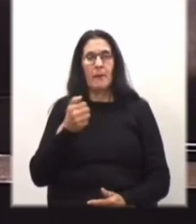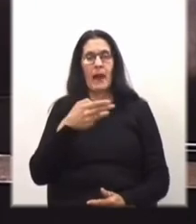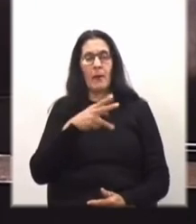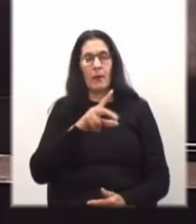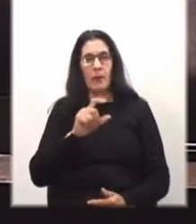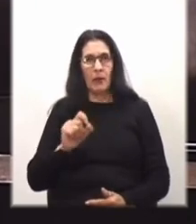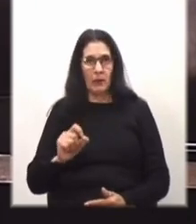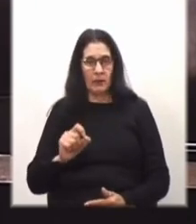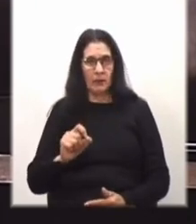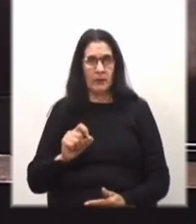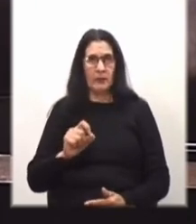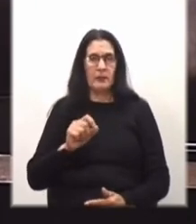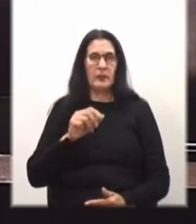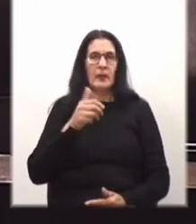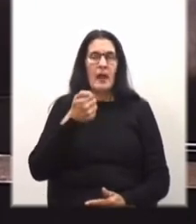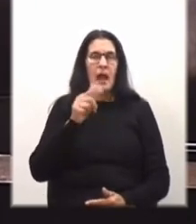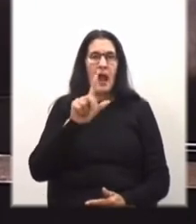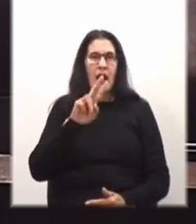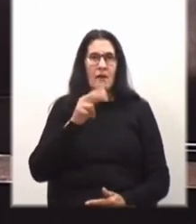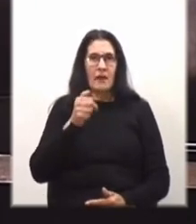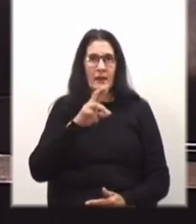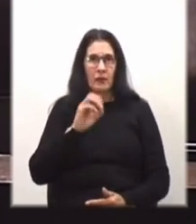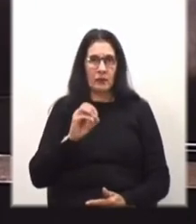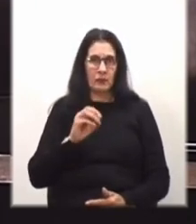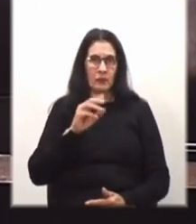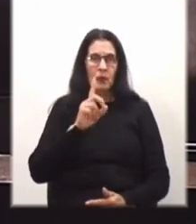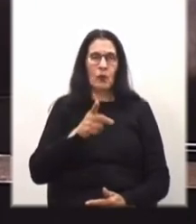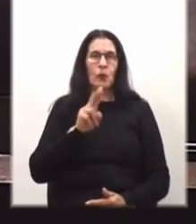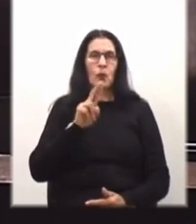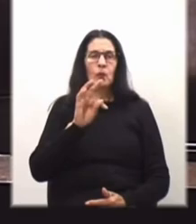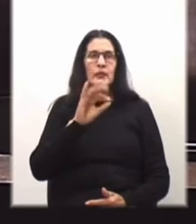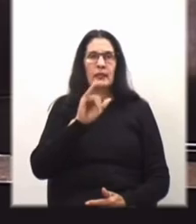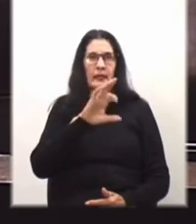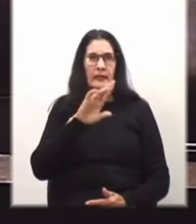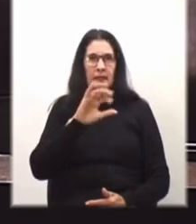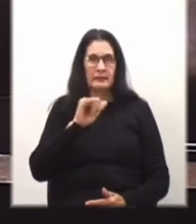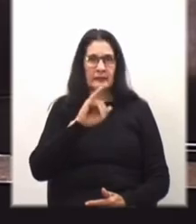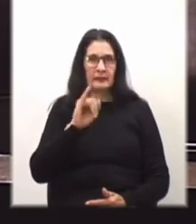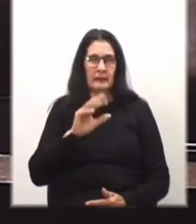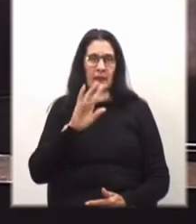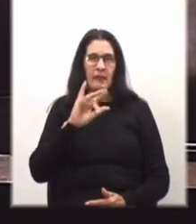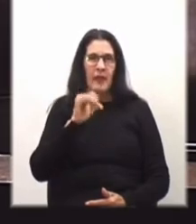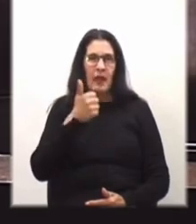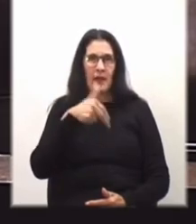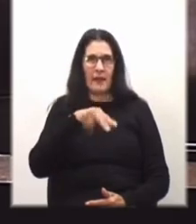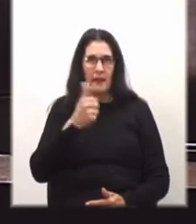Mario Álvarez, Marco Gutiérrez y Atilio de Ana. Gracias.